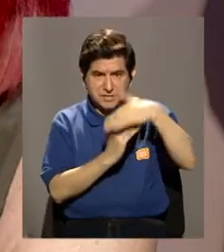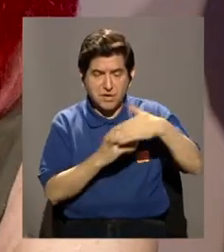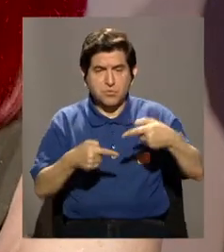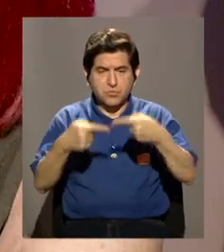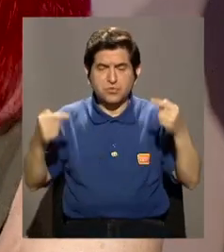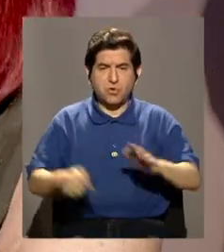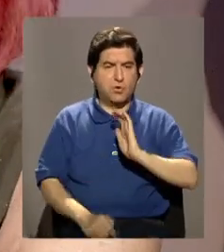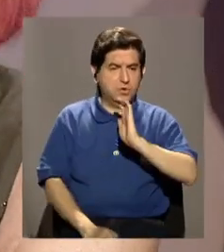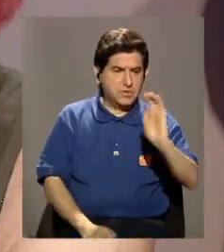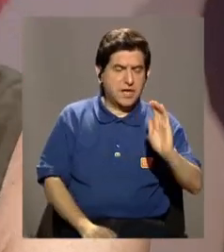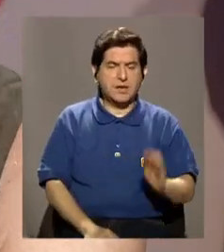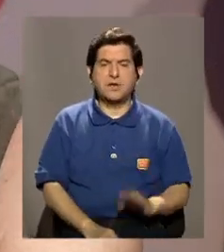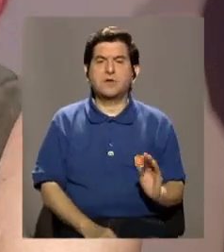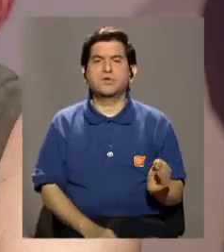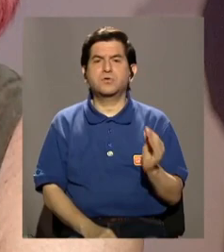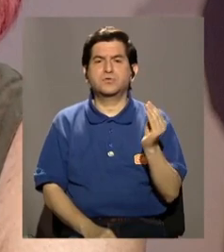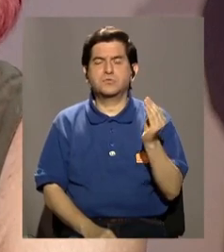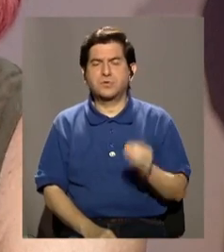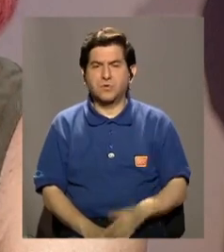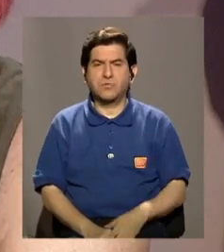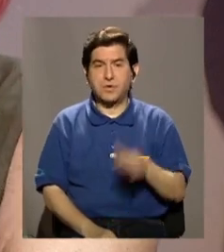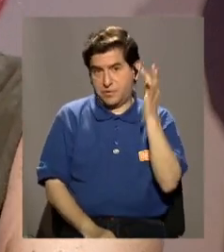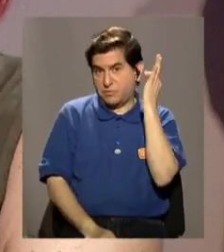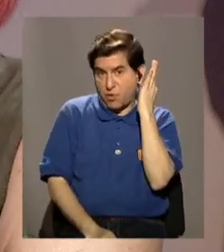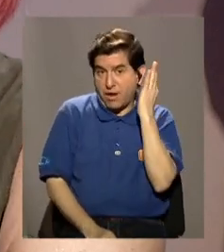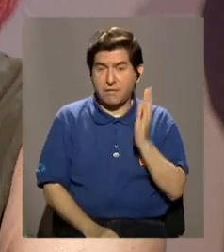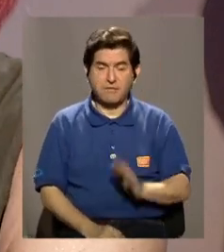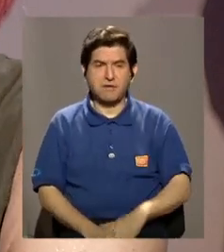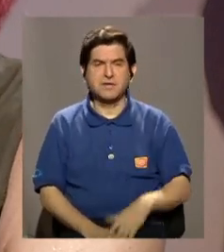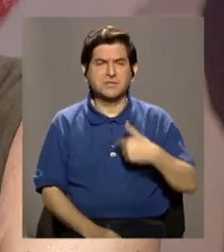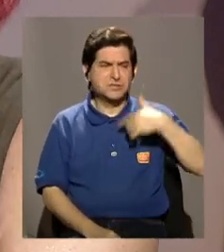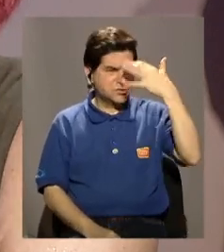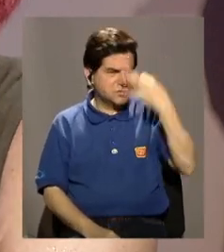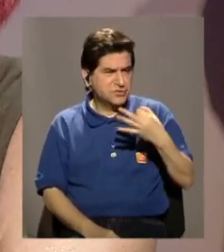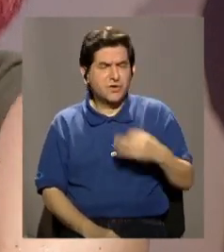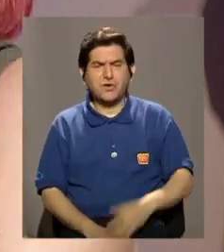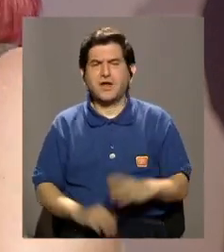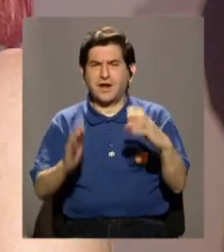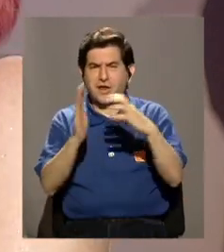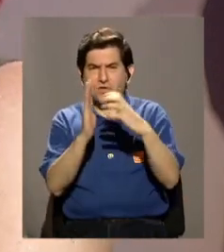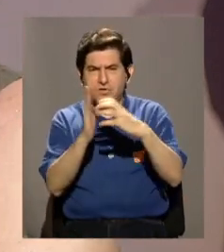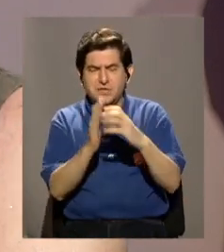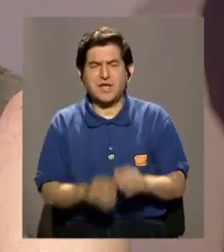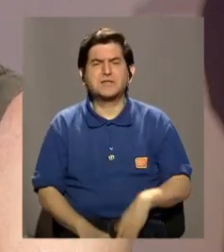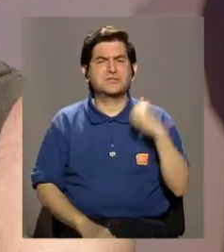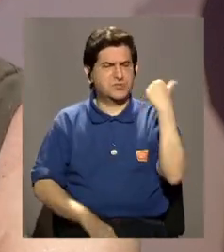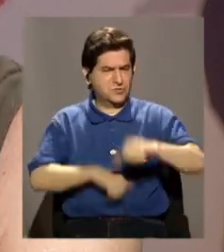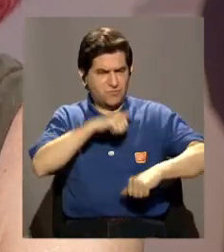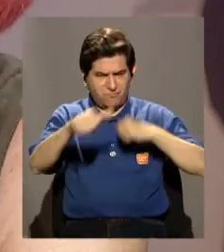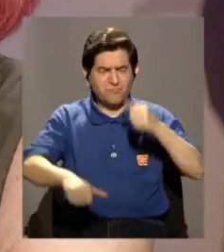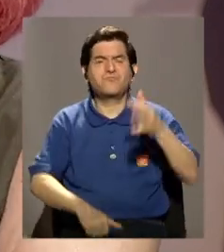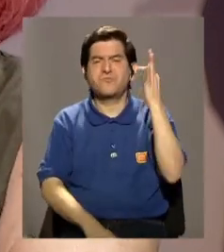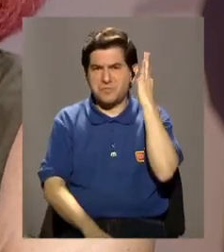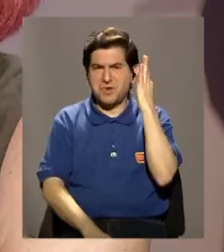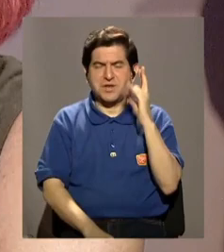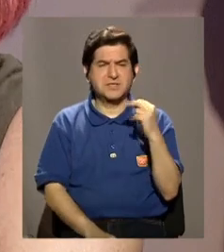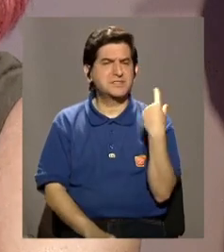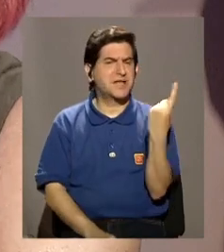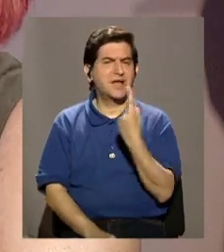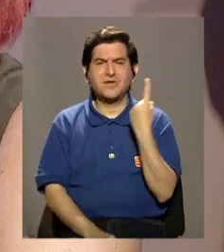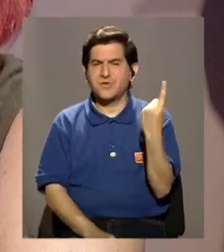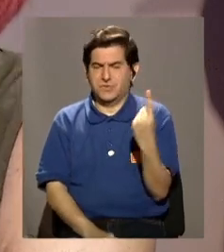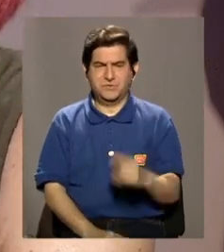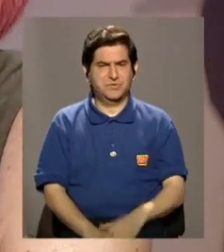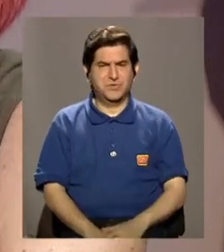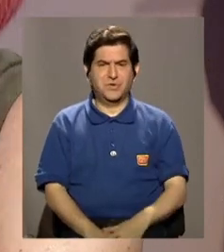menores contra las mujeres creo que es un texto muy feminista no solamente por el hecho de que